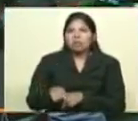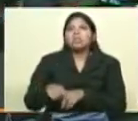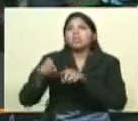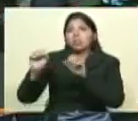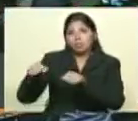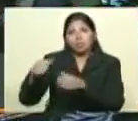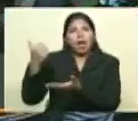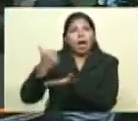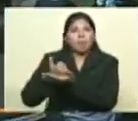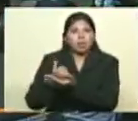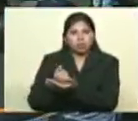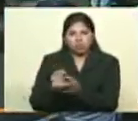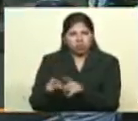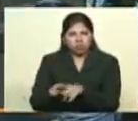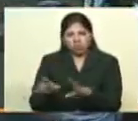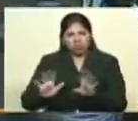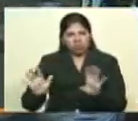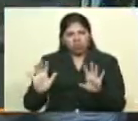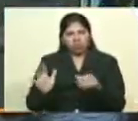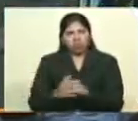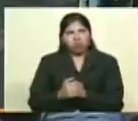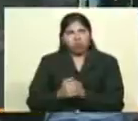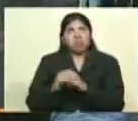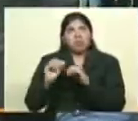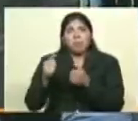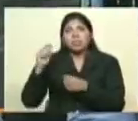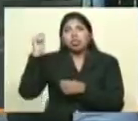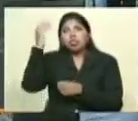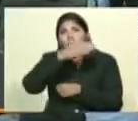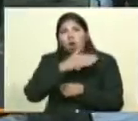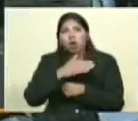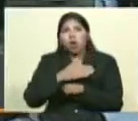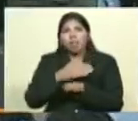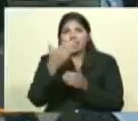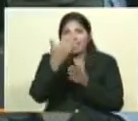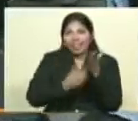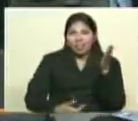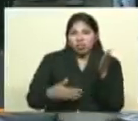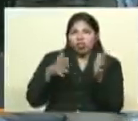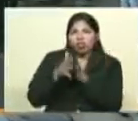Ahí está la guerra comercial que ha disparado Donald Trump con su decreto sobre el